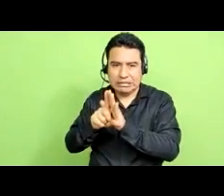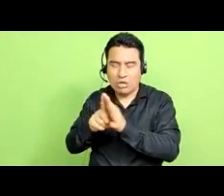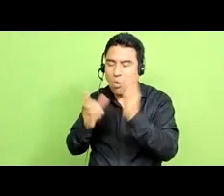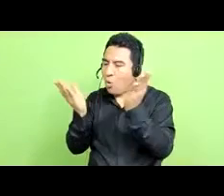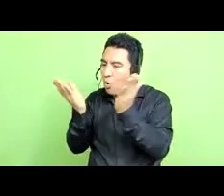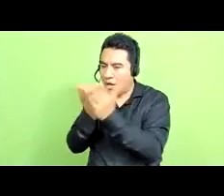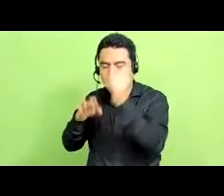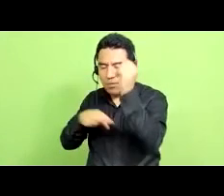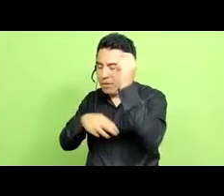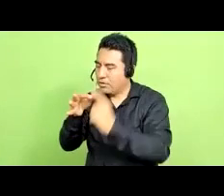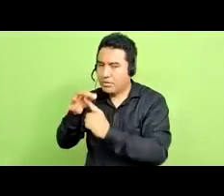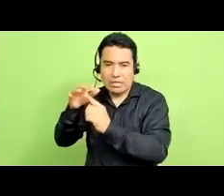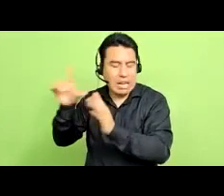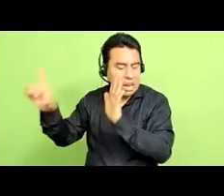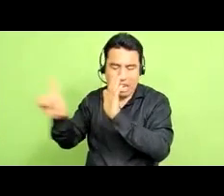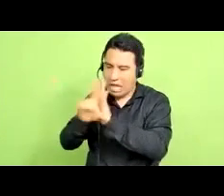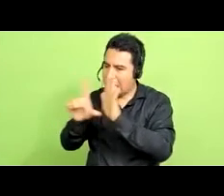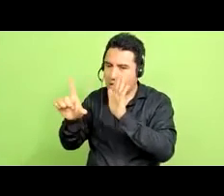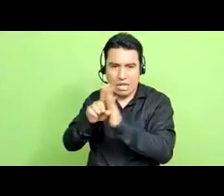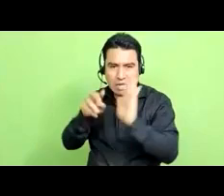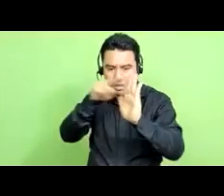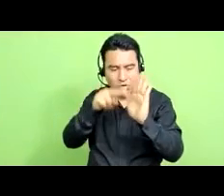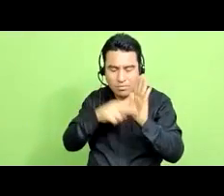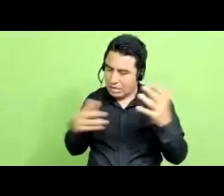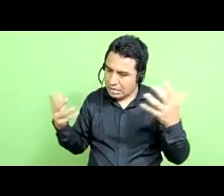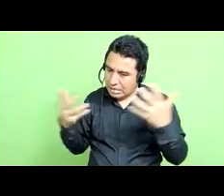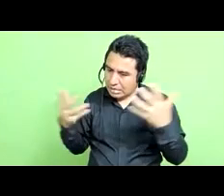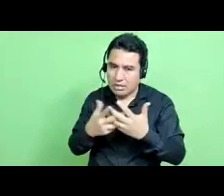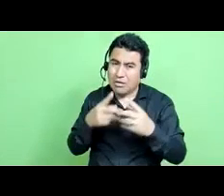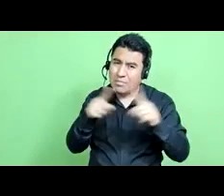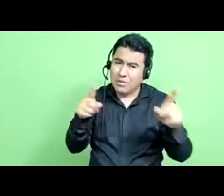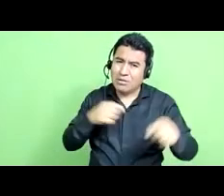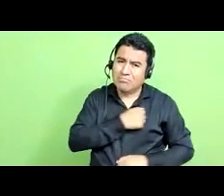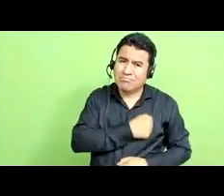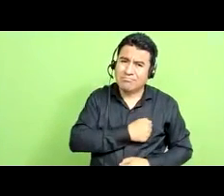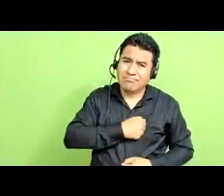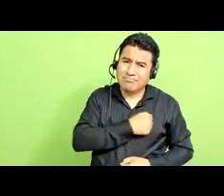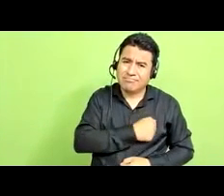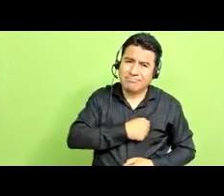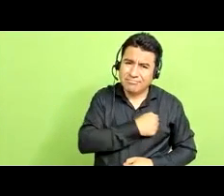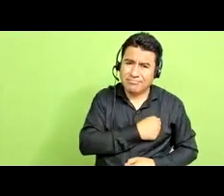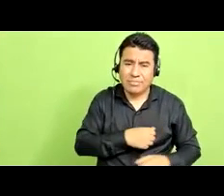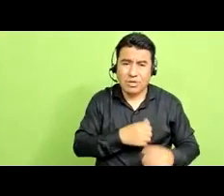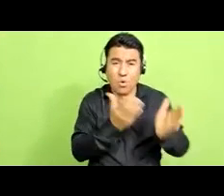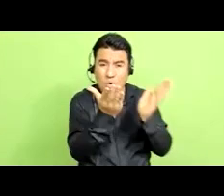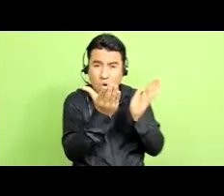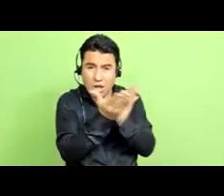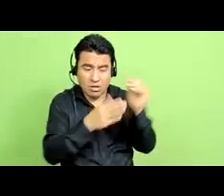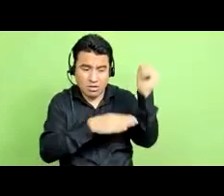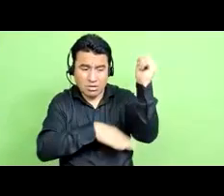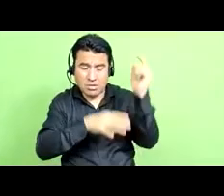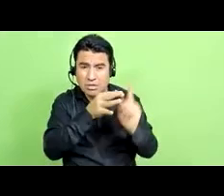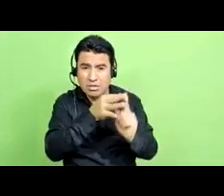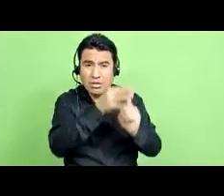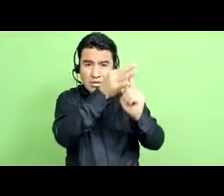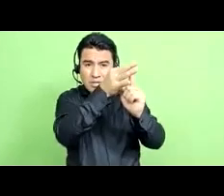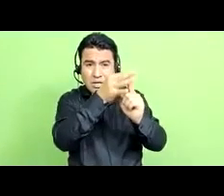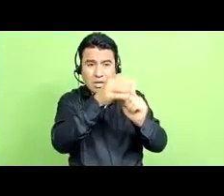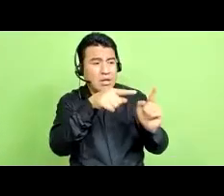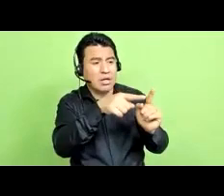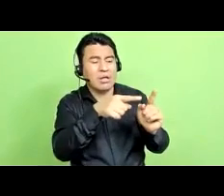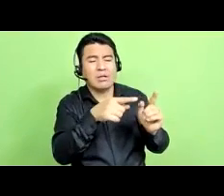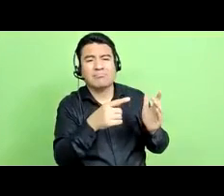contable que muchas de las escuelas de educación básica especial dudas son estructuras nuevas son